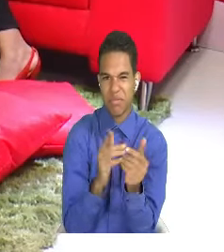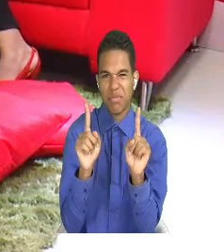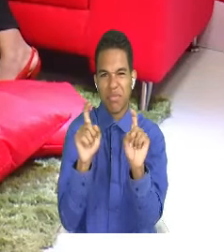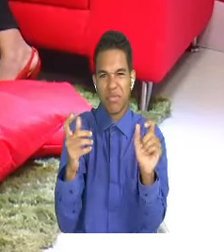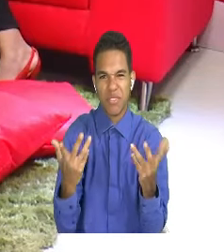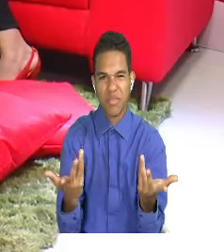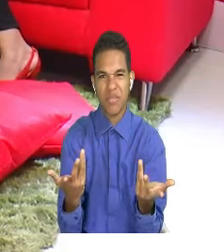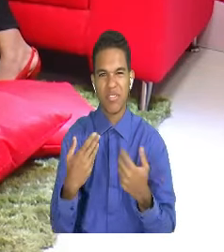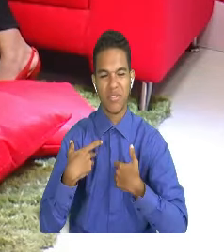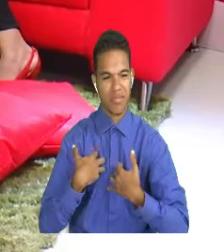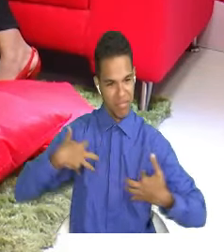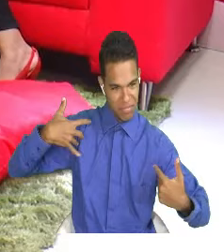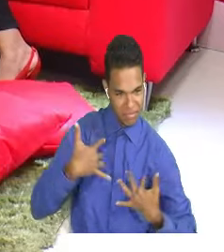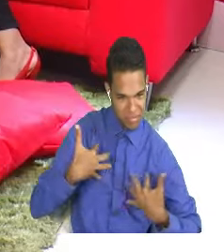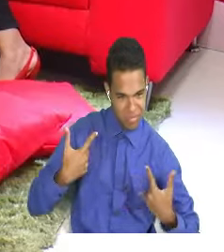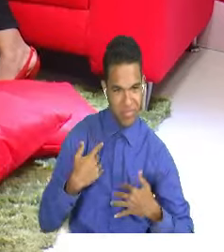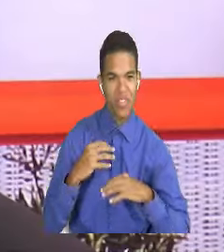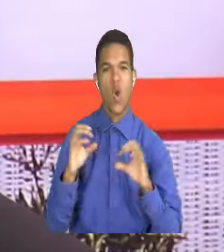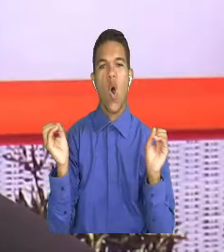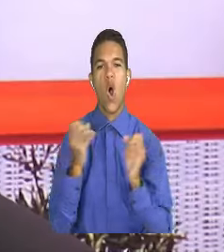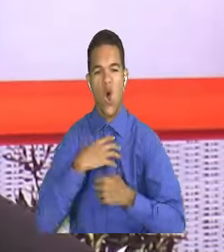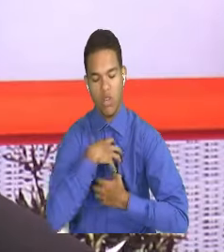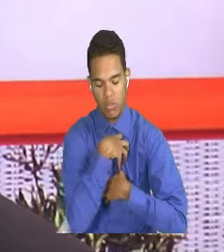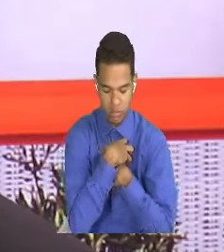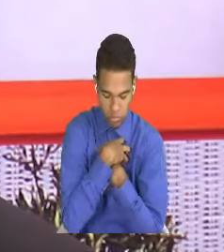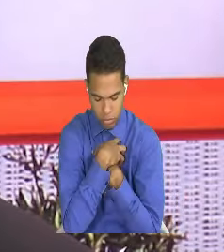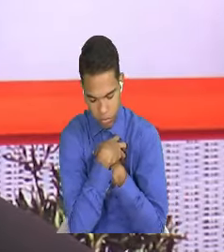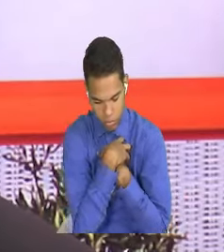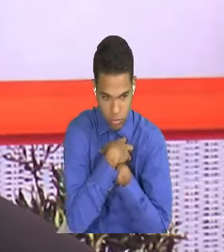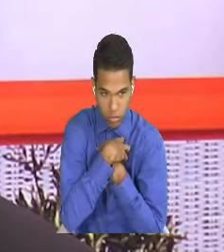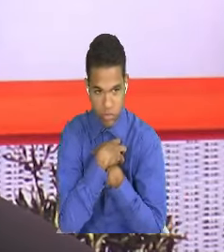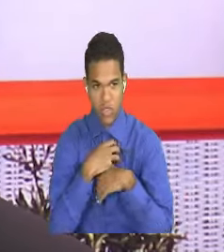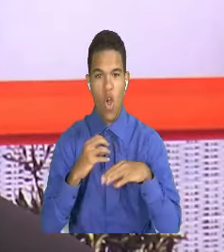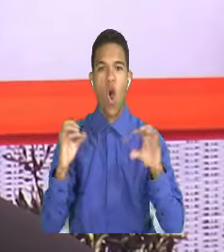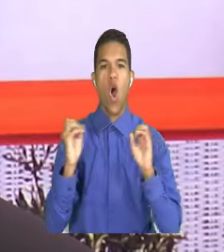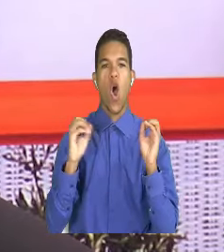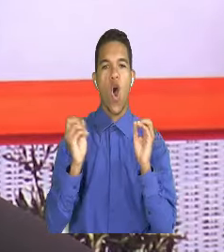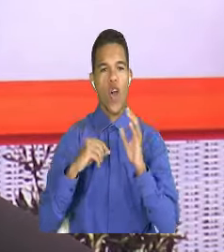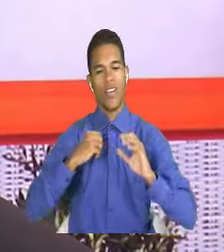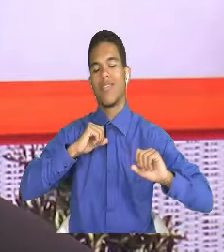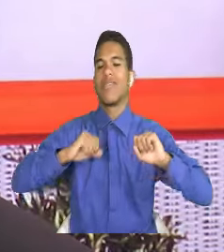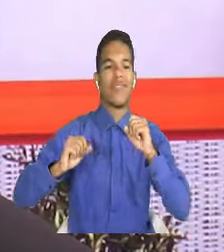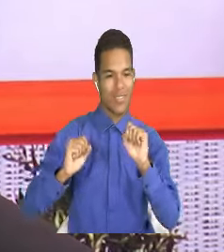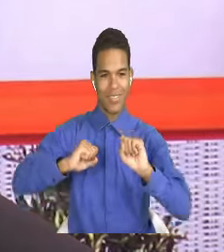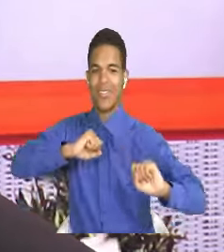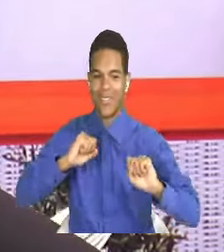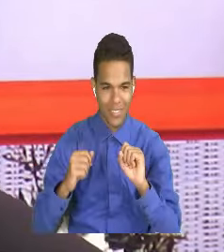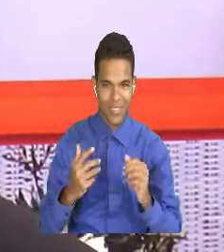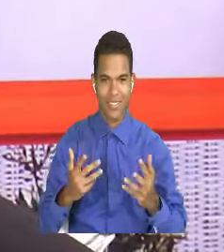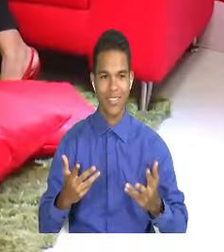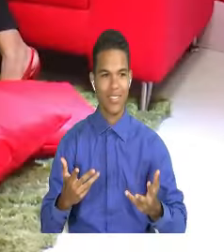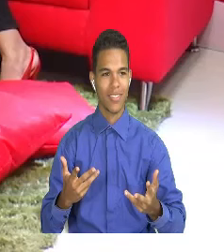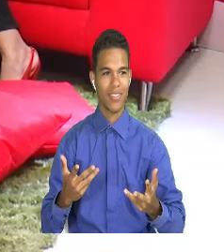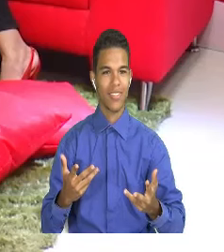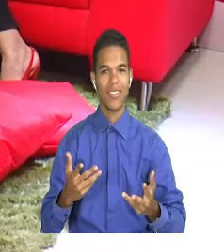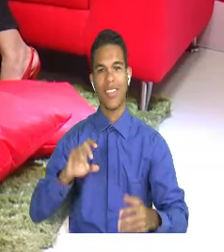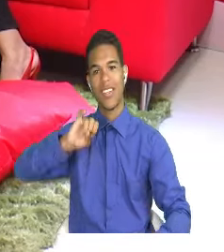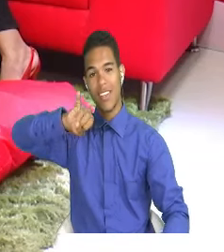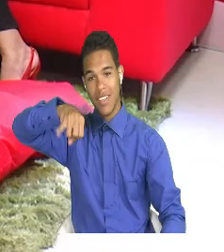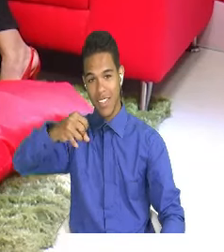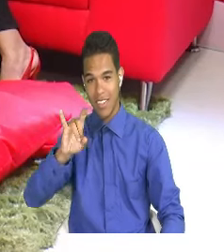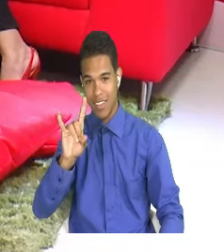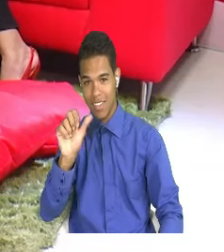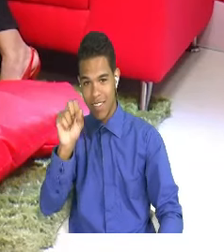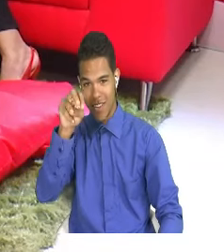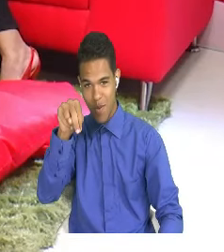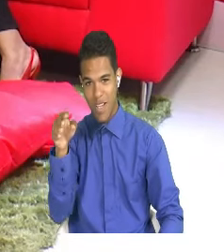Juan Gabriel. No, pues. No cabe duda que es verdad que la costumbre. No. Cero. No,